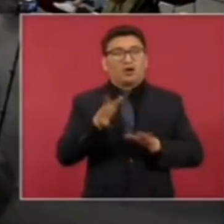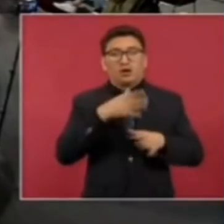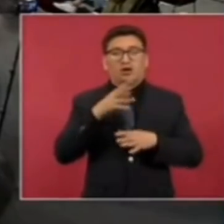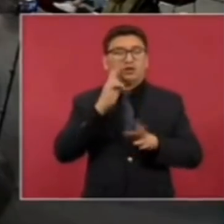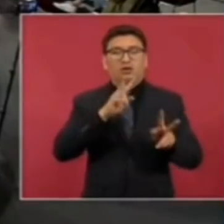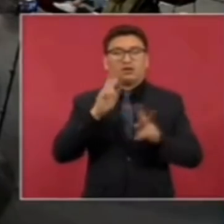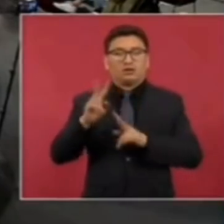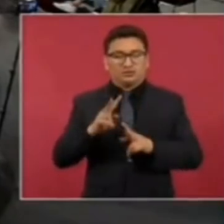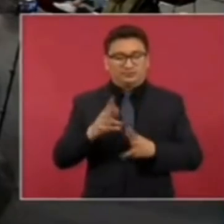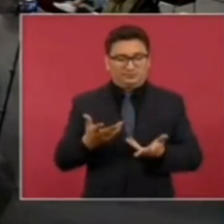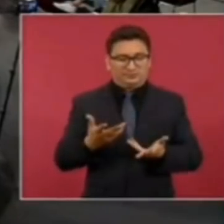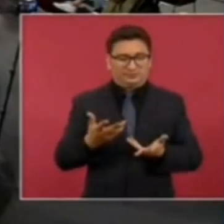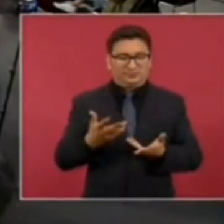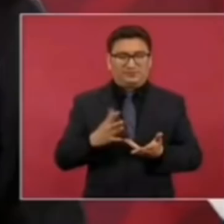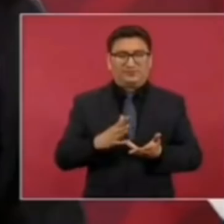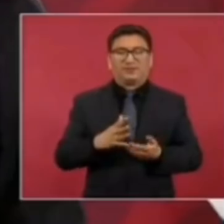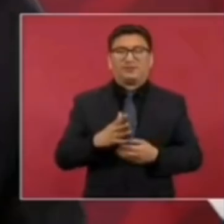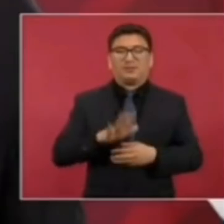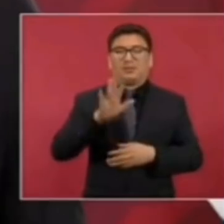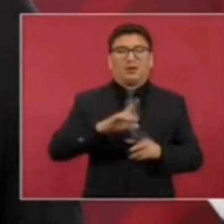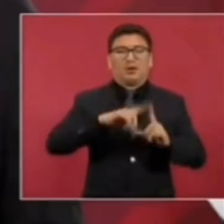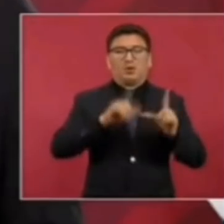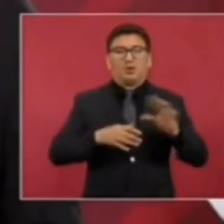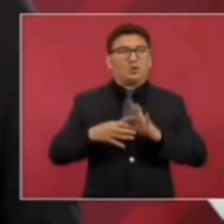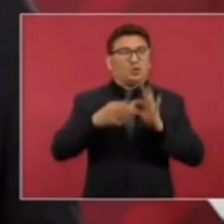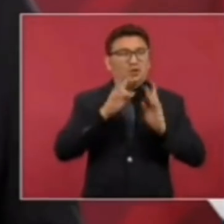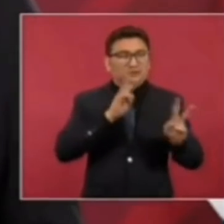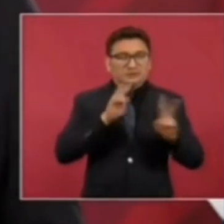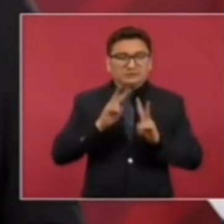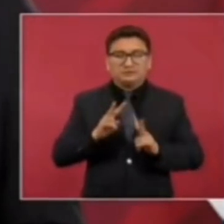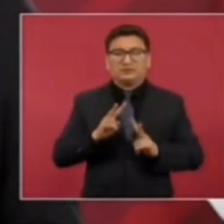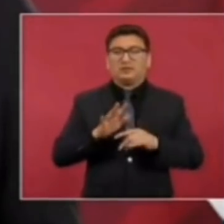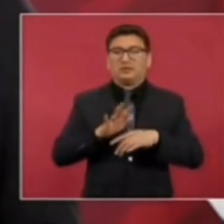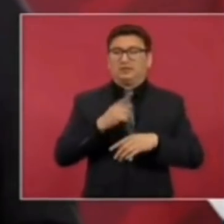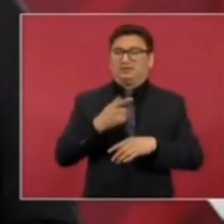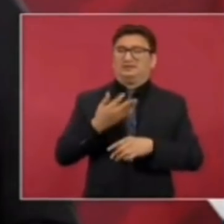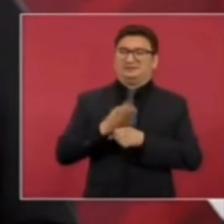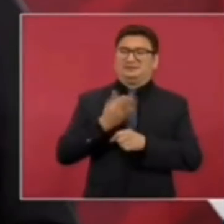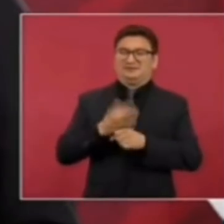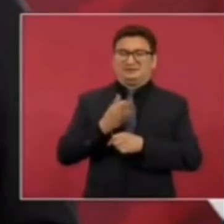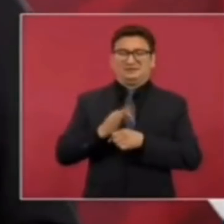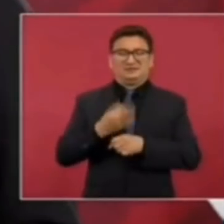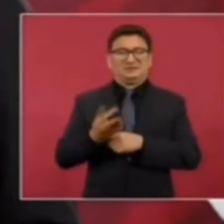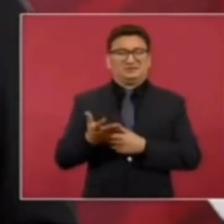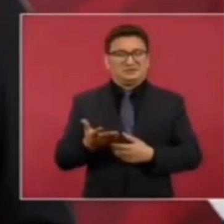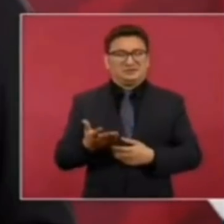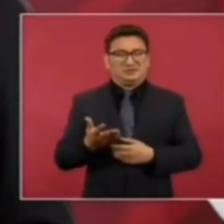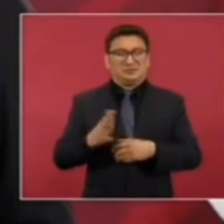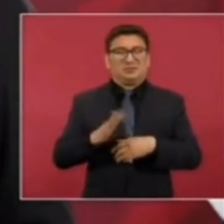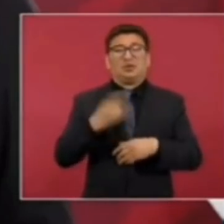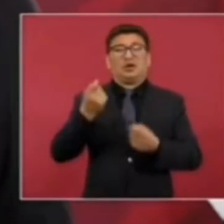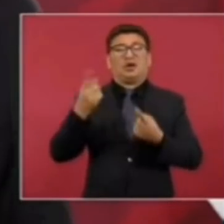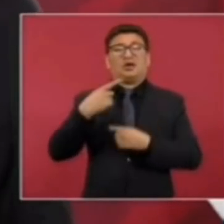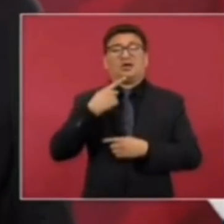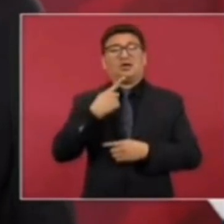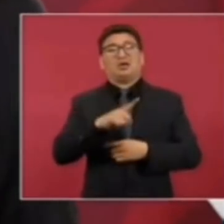Pero hasta chistoso, ¿no? Porque se quejaba